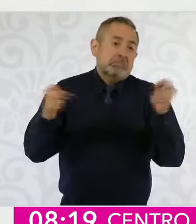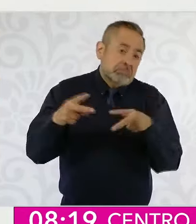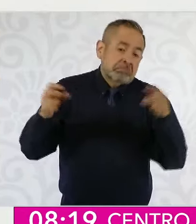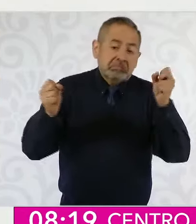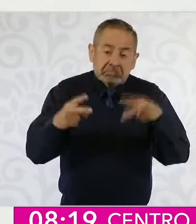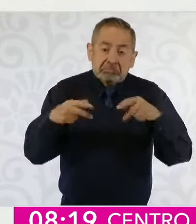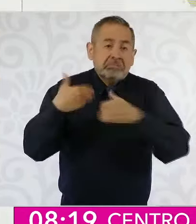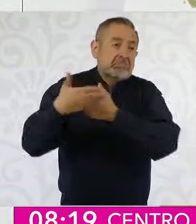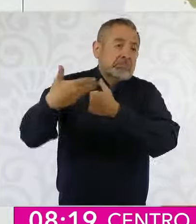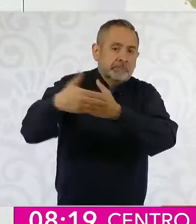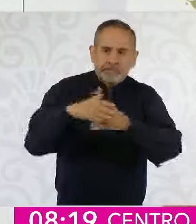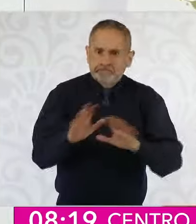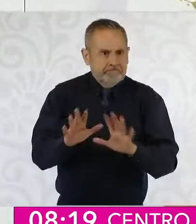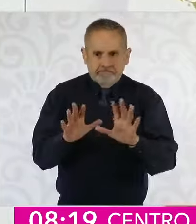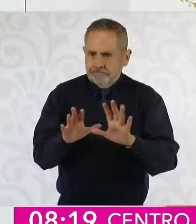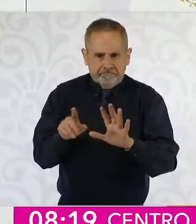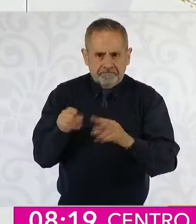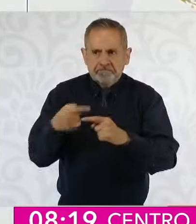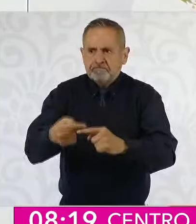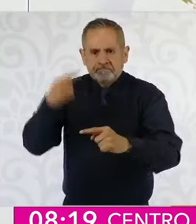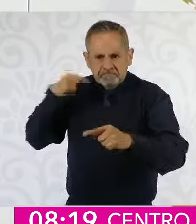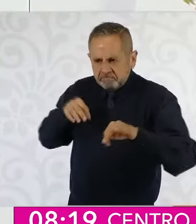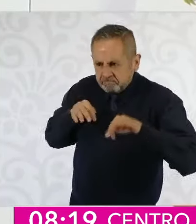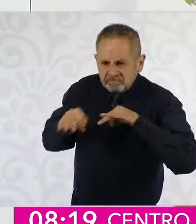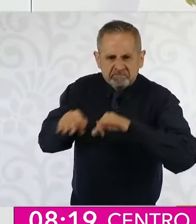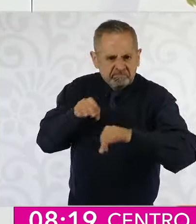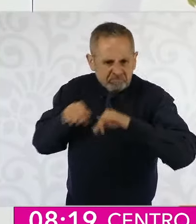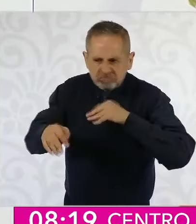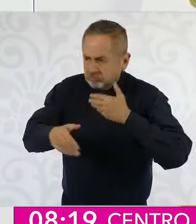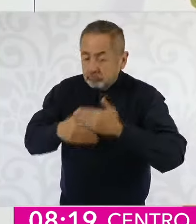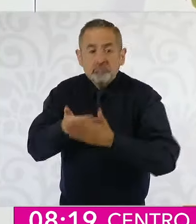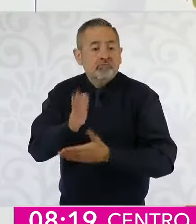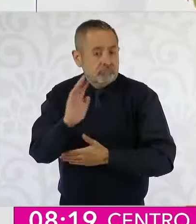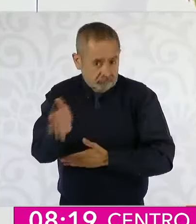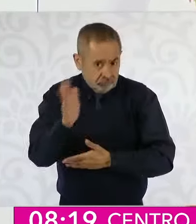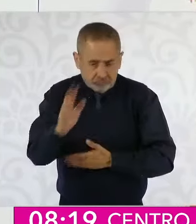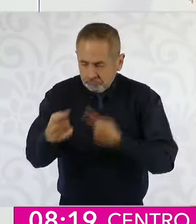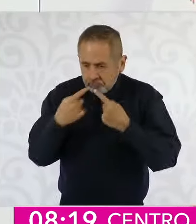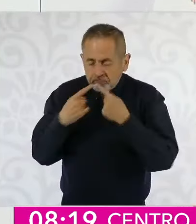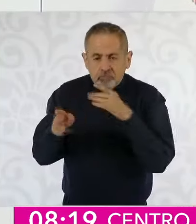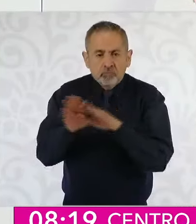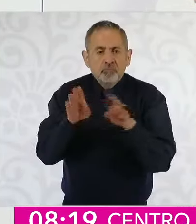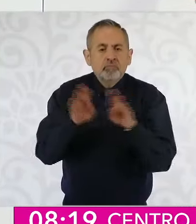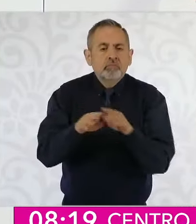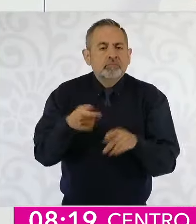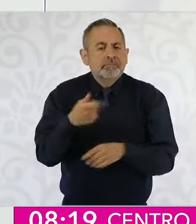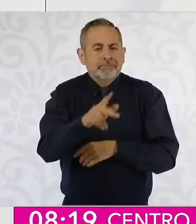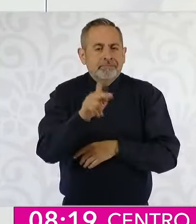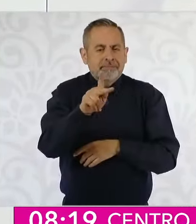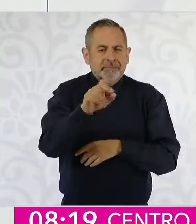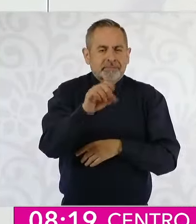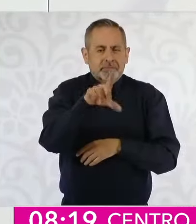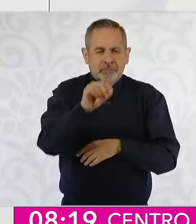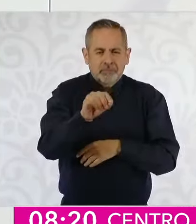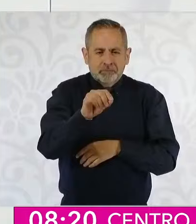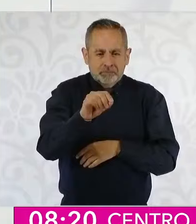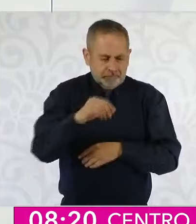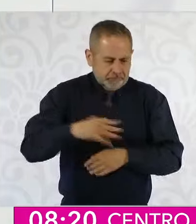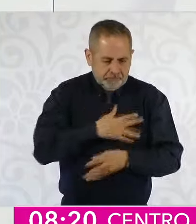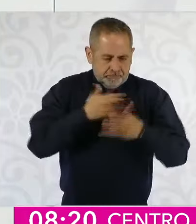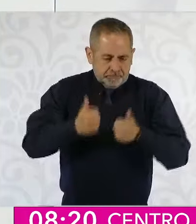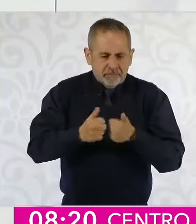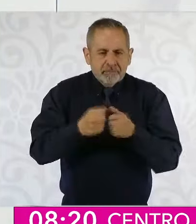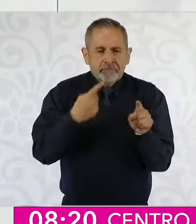más, sino que ya tenemos un trabajo desarrollado que tiene que ver con los polos de bienestar. Si recuerdan,